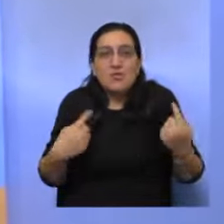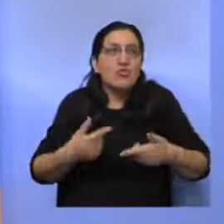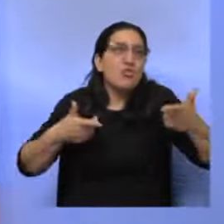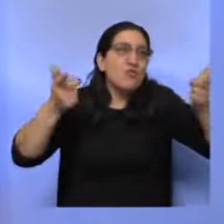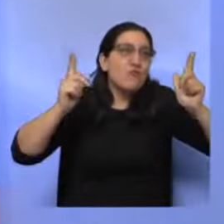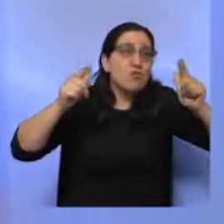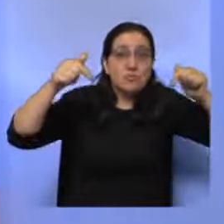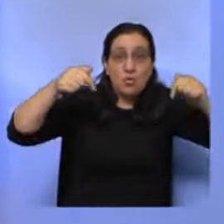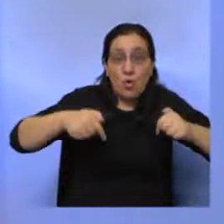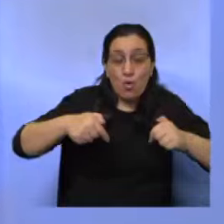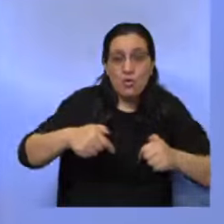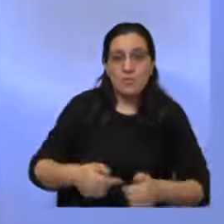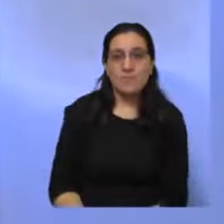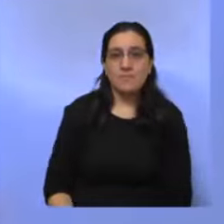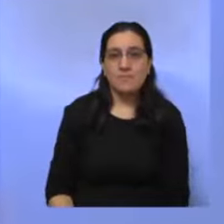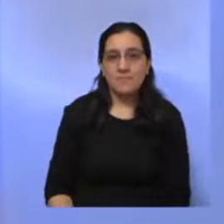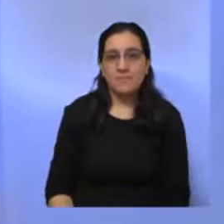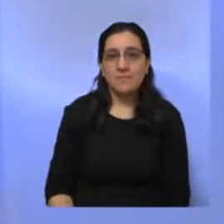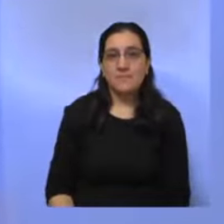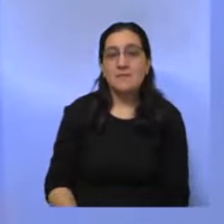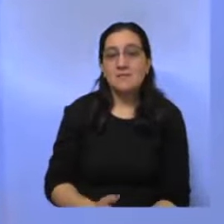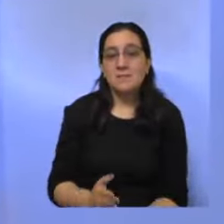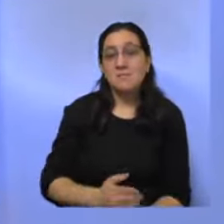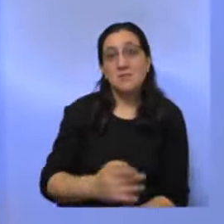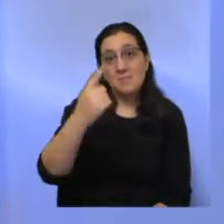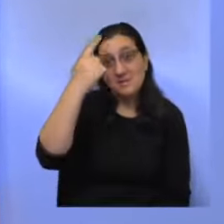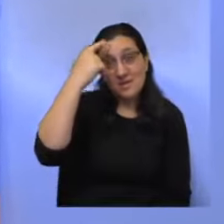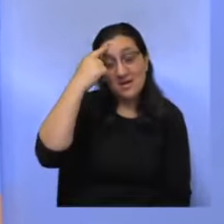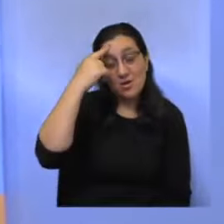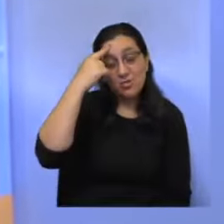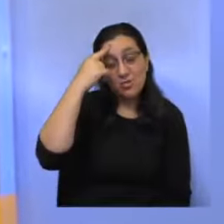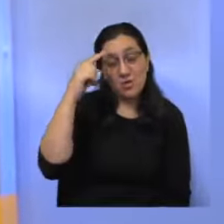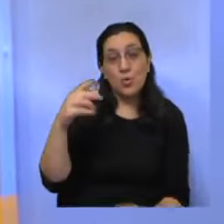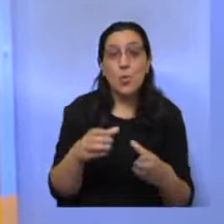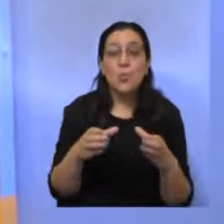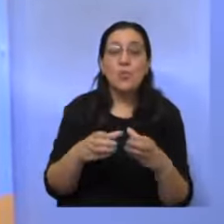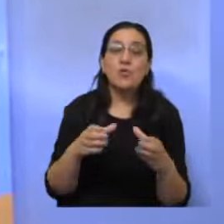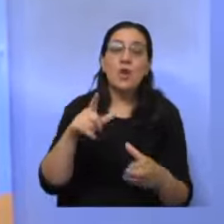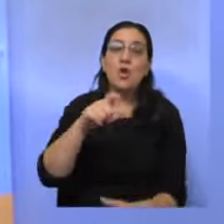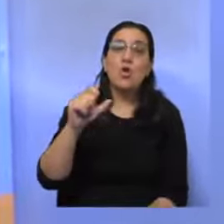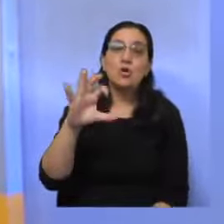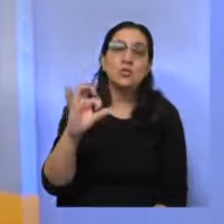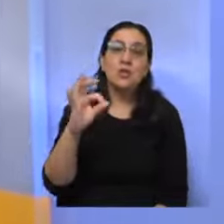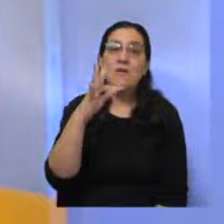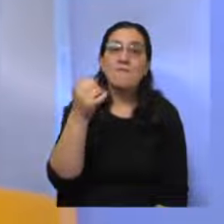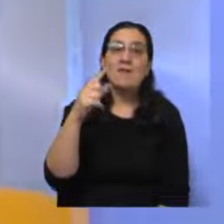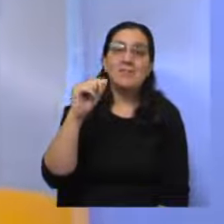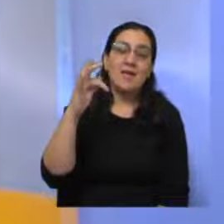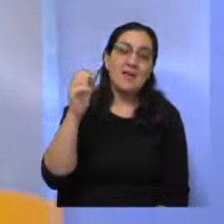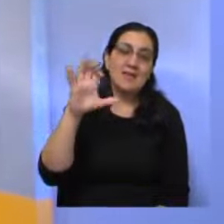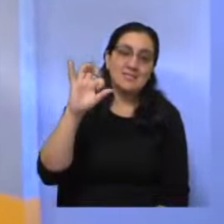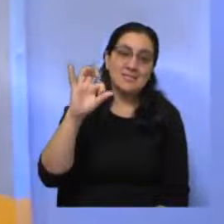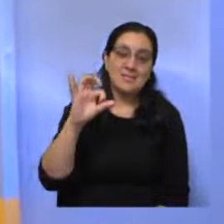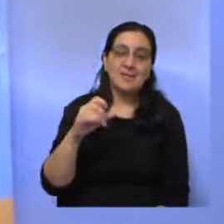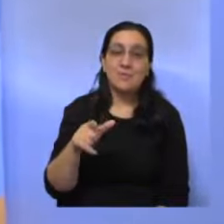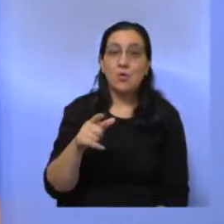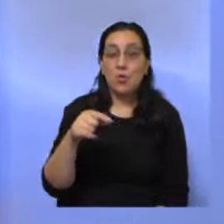día de hoy, por más que vamos a estar todo el tiempo pensando en el fatal, los fatales, en la fiesta, en el baile, en la joda. Pero vuelve nuestra columna